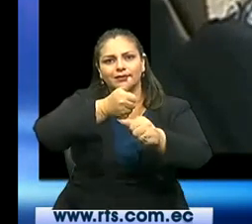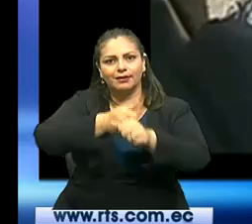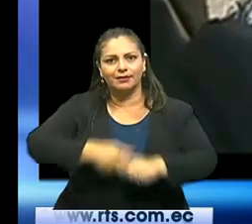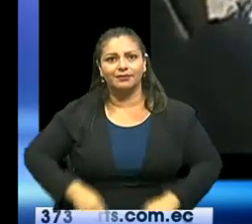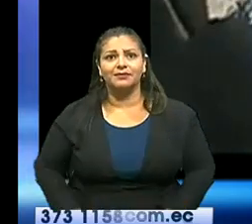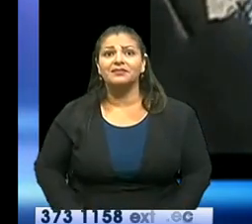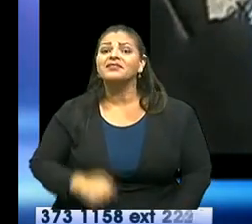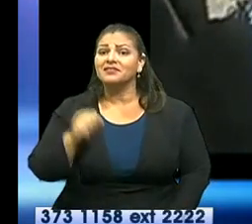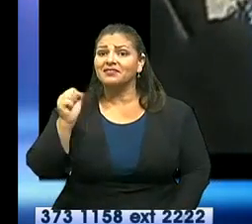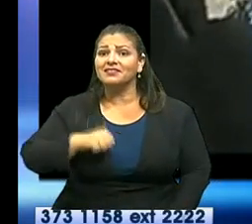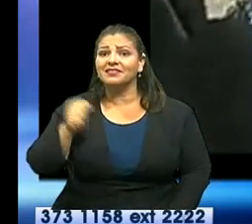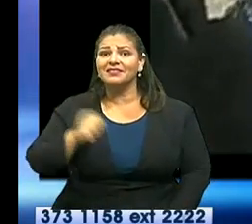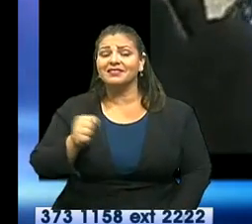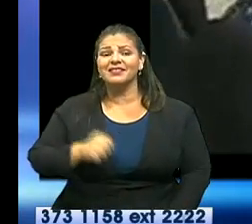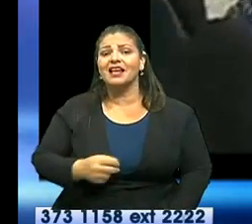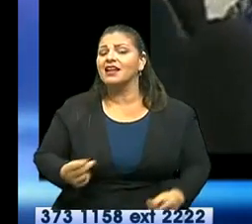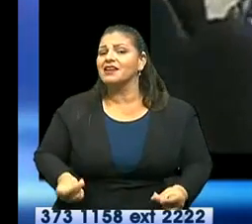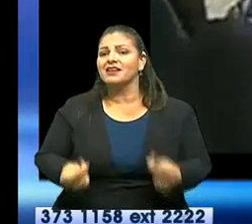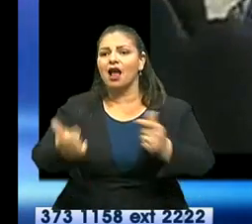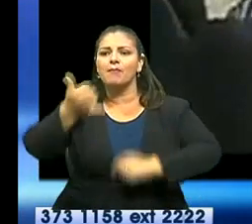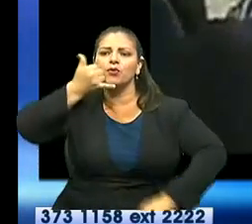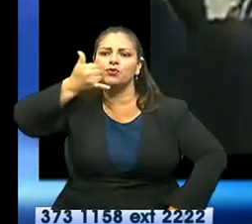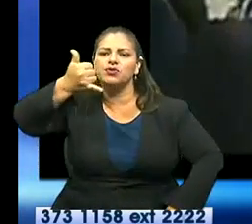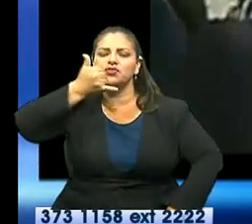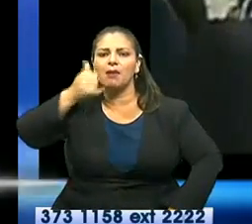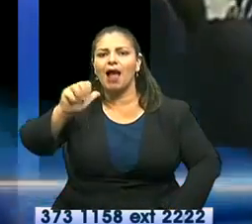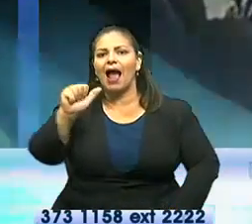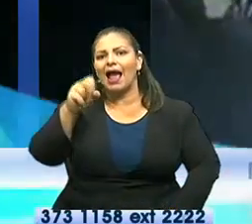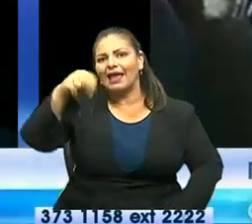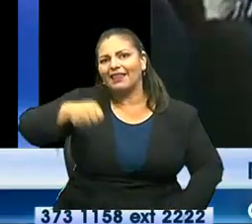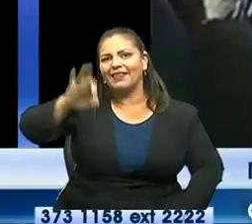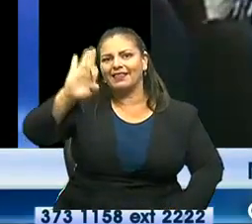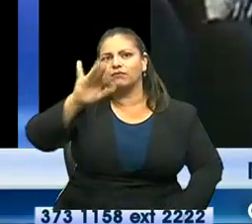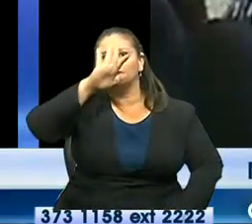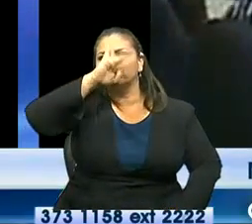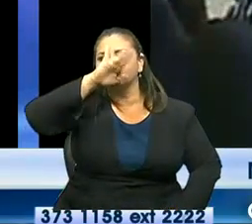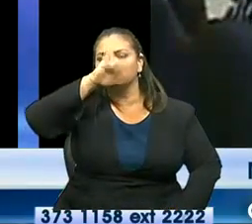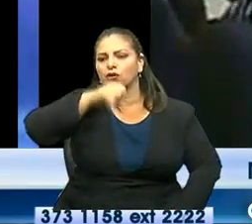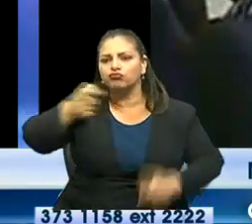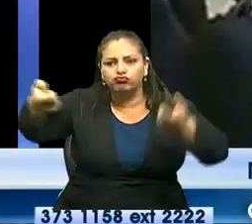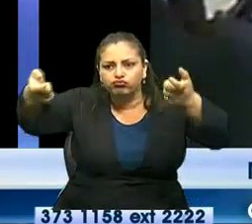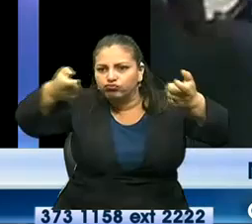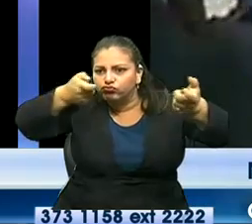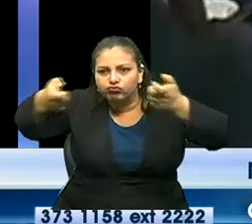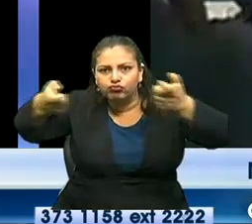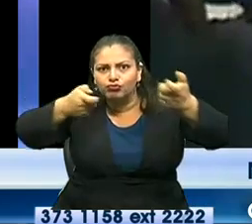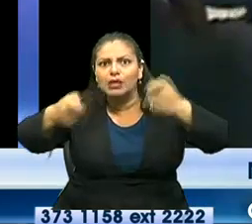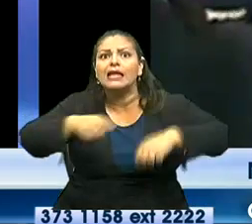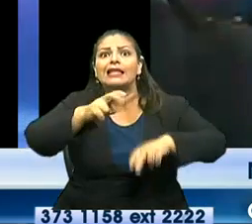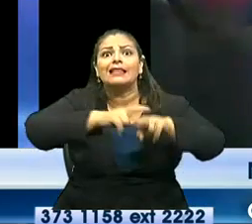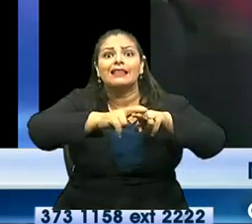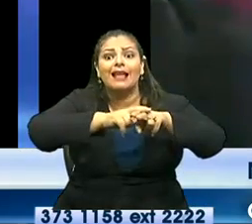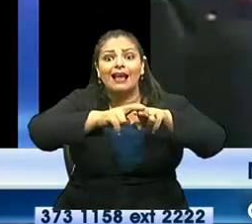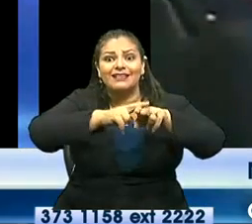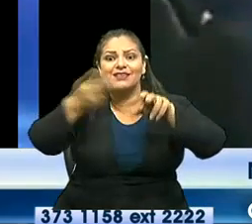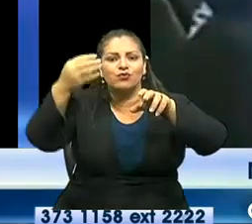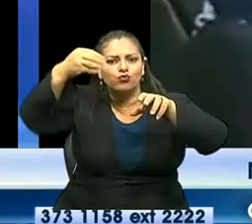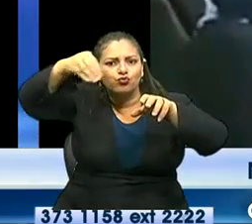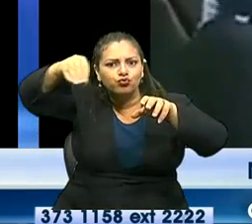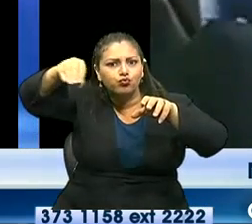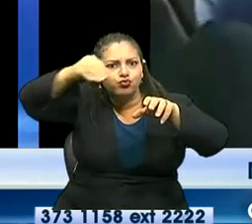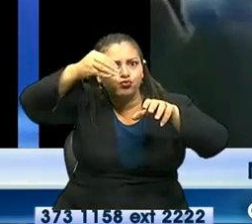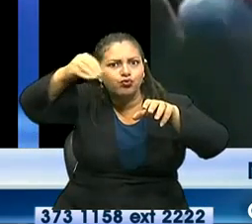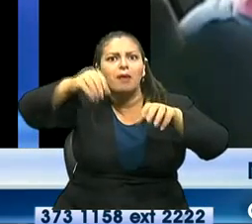la Agencia Nacional de Tránsito la visualización de las cámaras y el audio dentro del taxi para poder ayudar de mejor